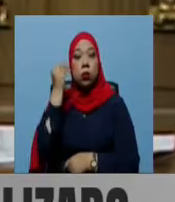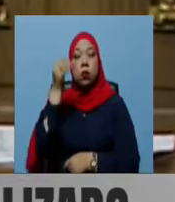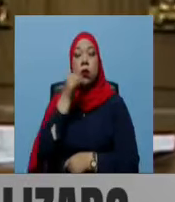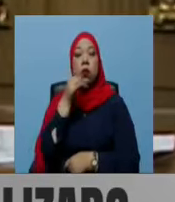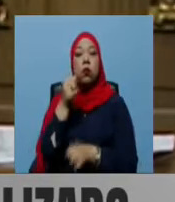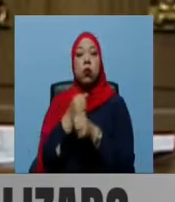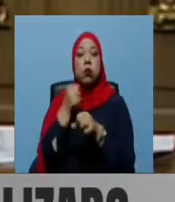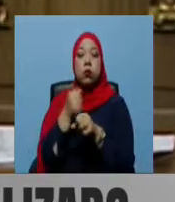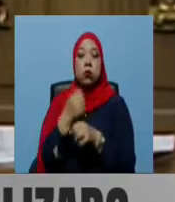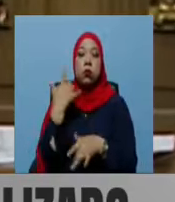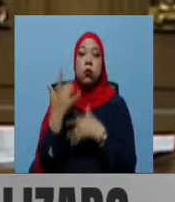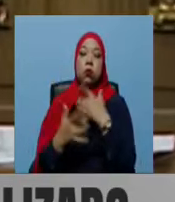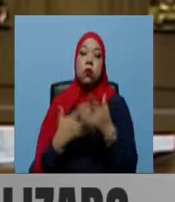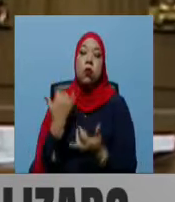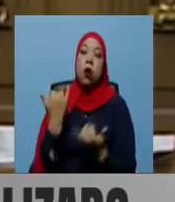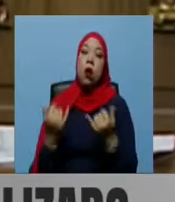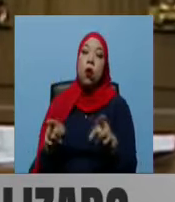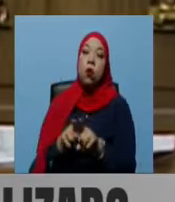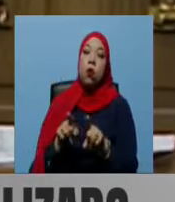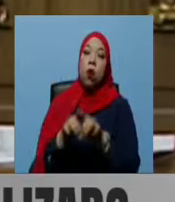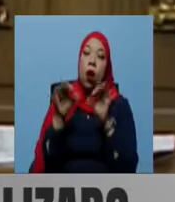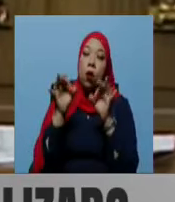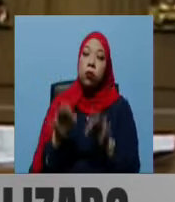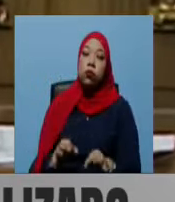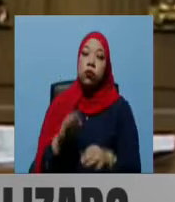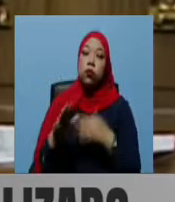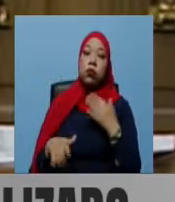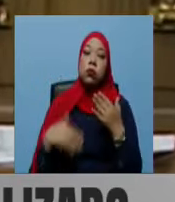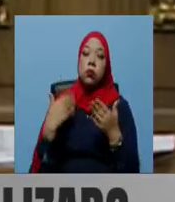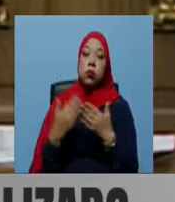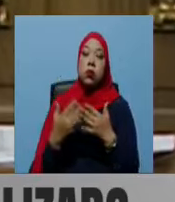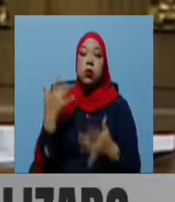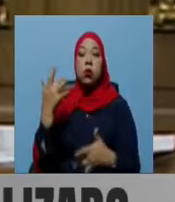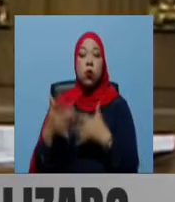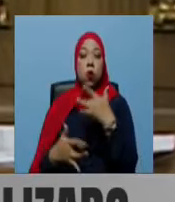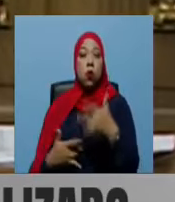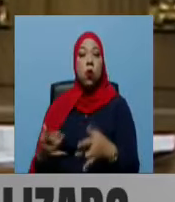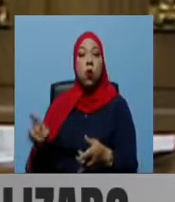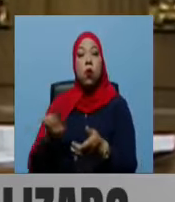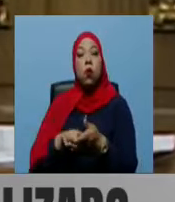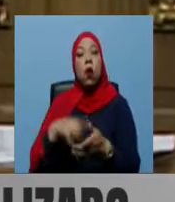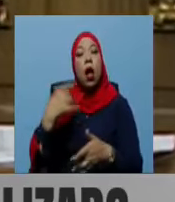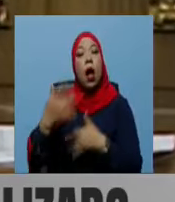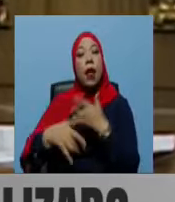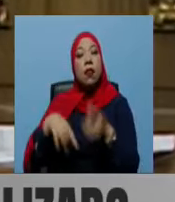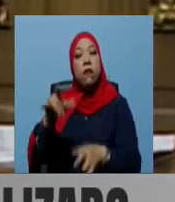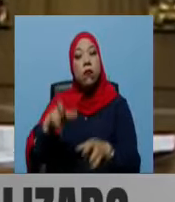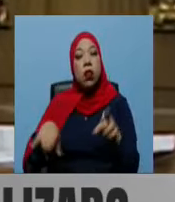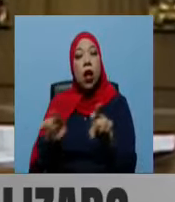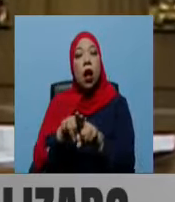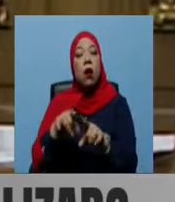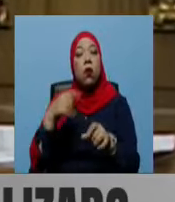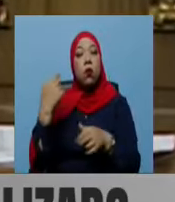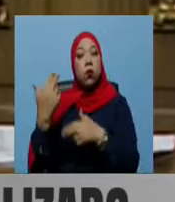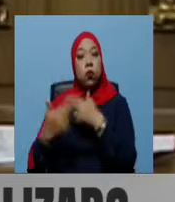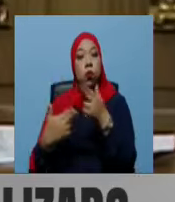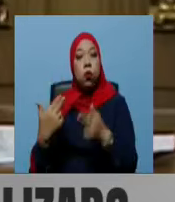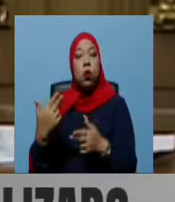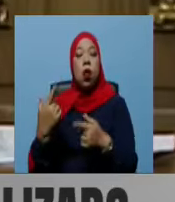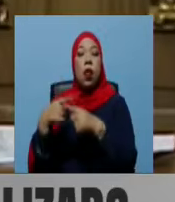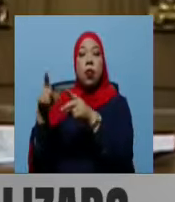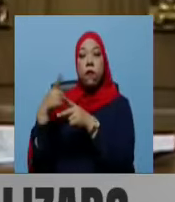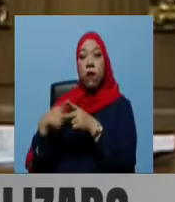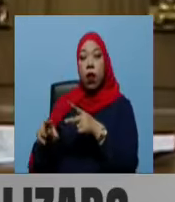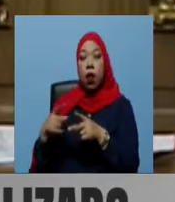No solo AK-47, ellos se han asegurado a lo largo del tiempo de fabricar armas para entregar a